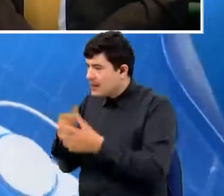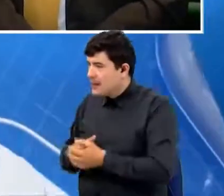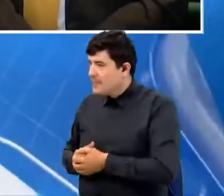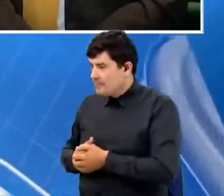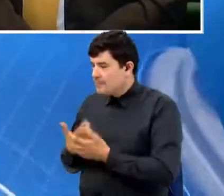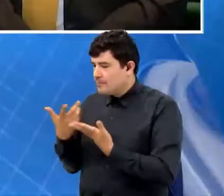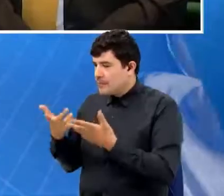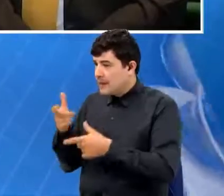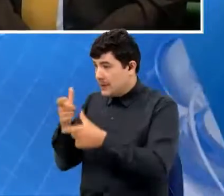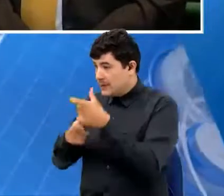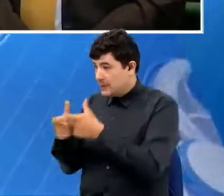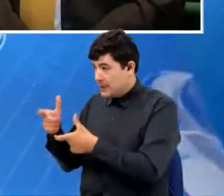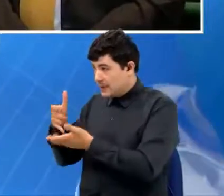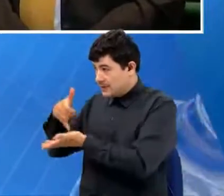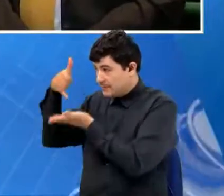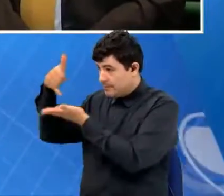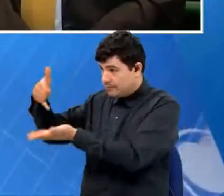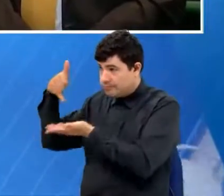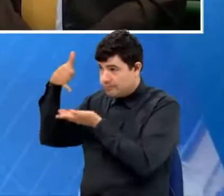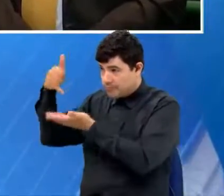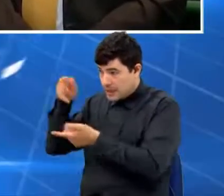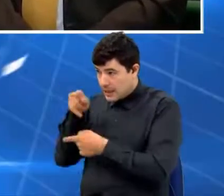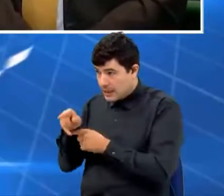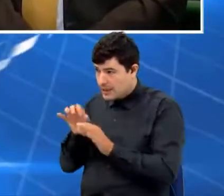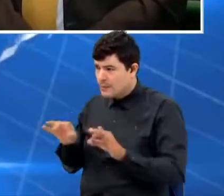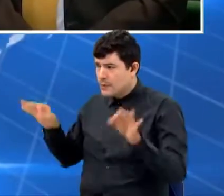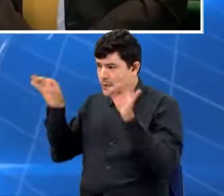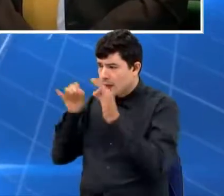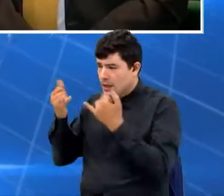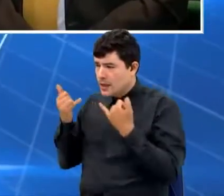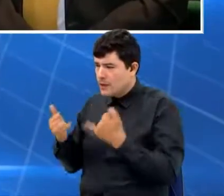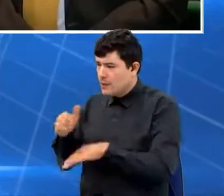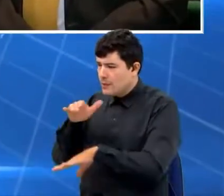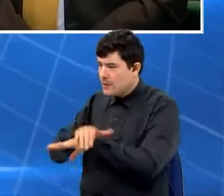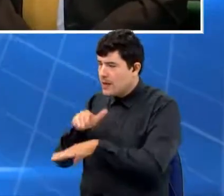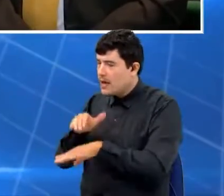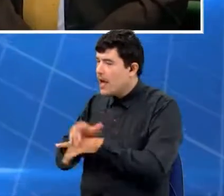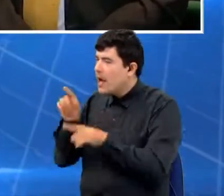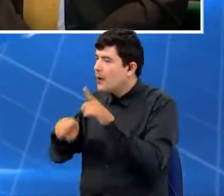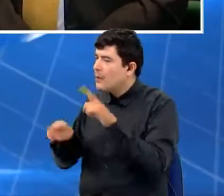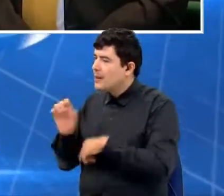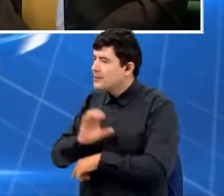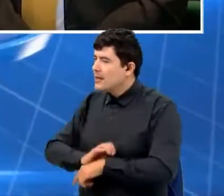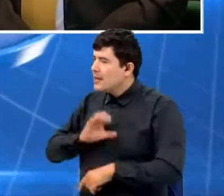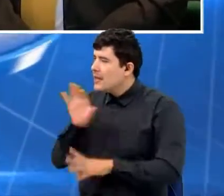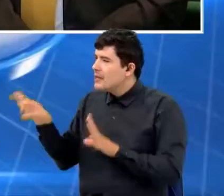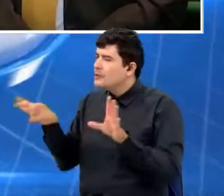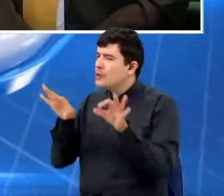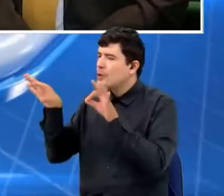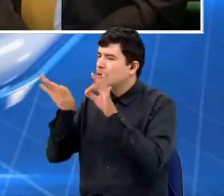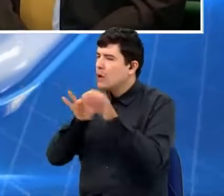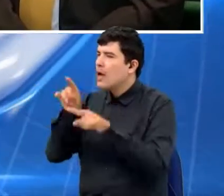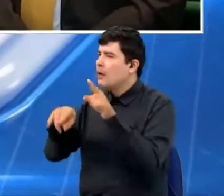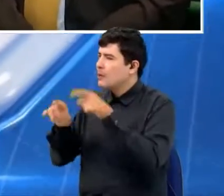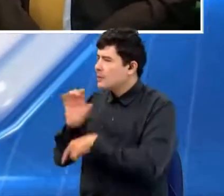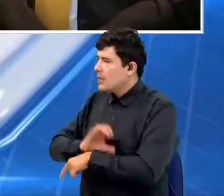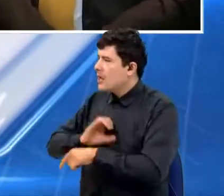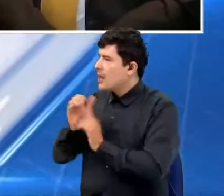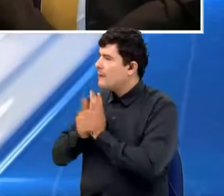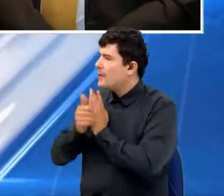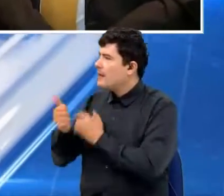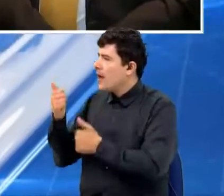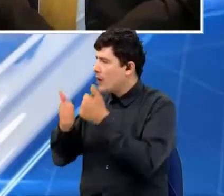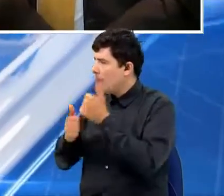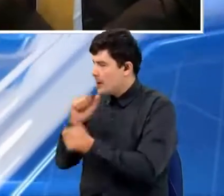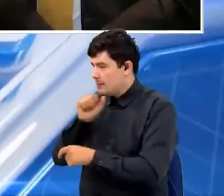merecedores de este importante galardón esta tarde tienen unas características, fueron seleccionados precisamente por unas cualidades. ¿Cuáles fueron